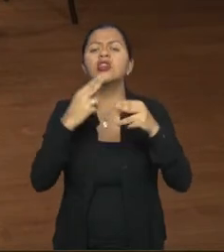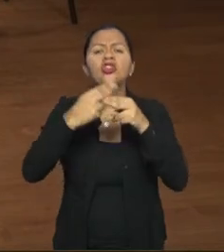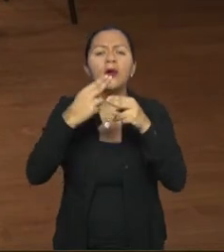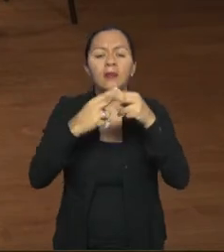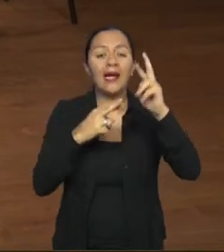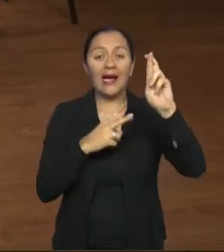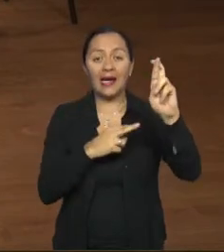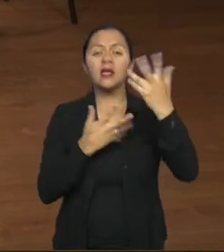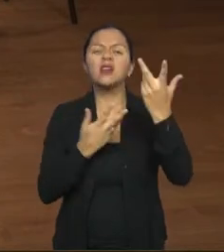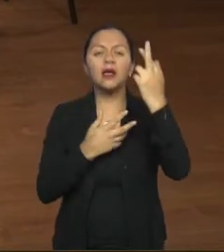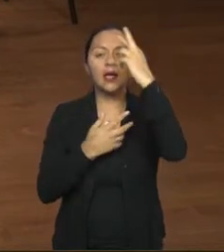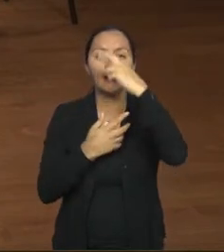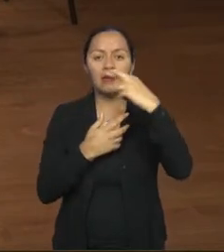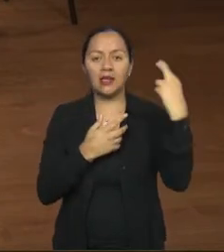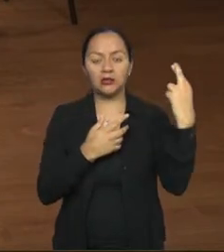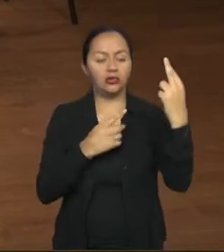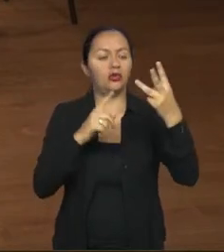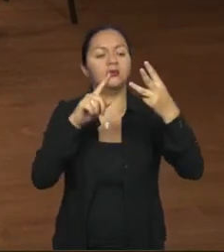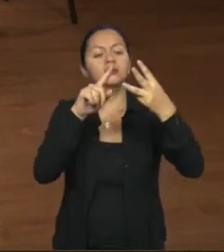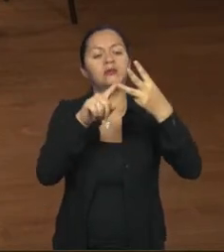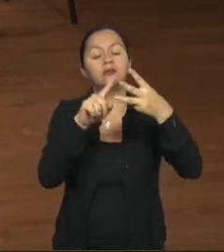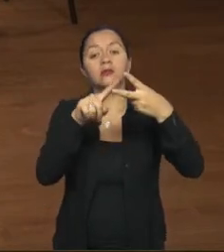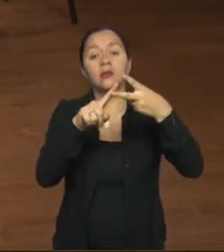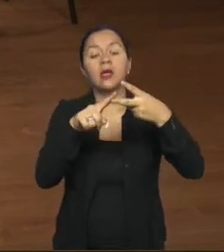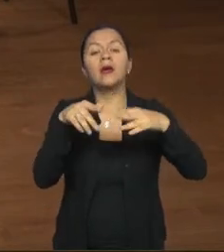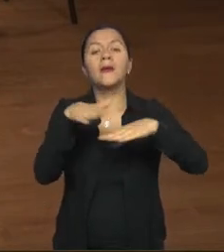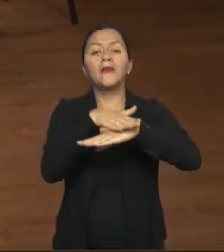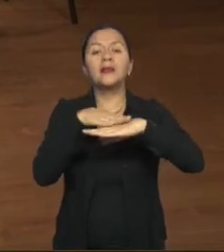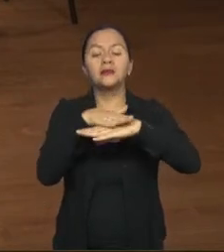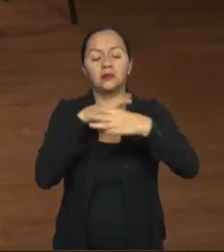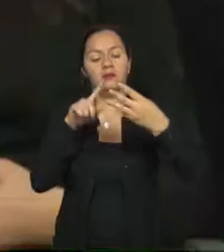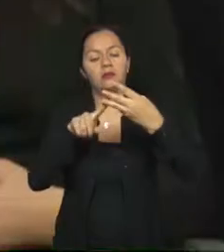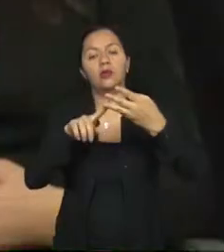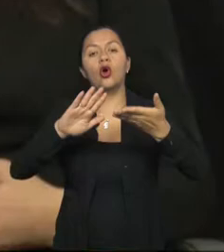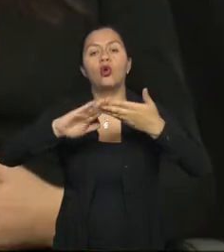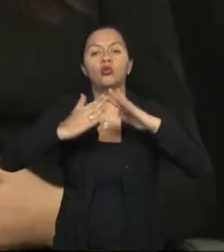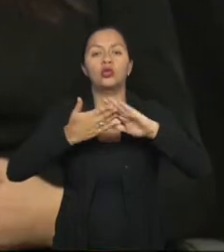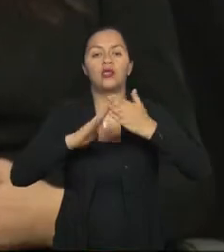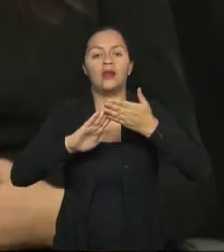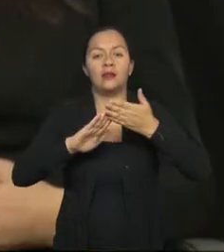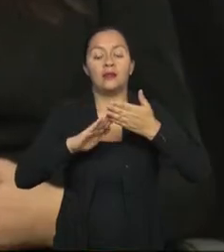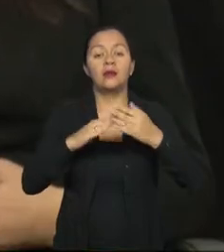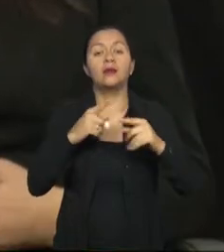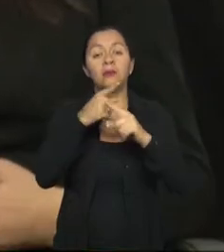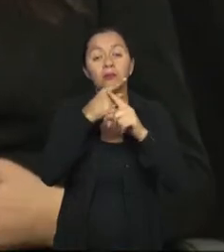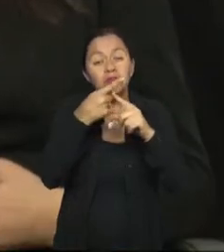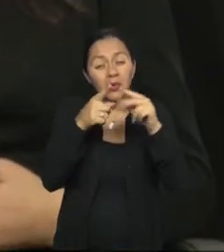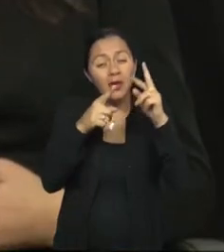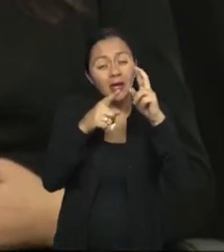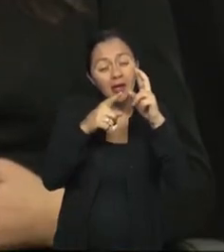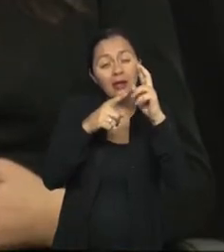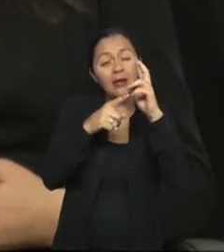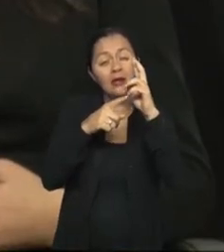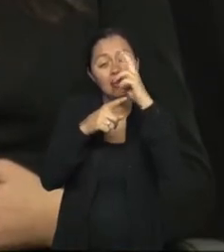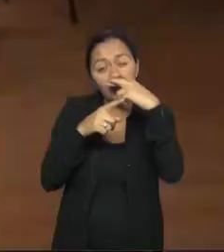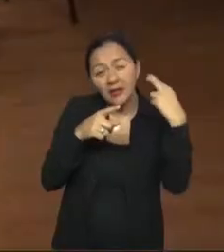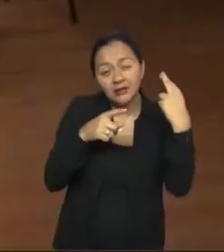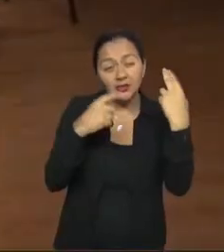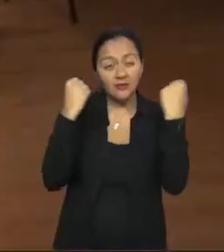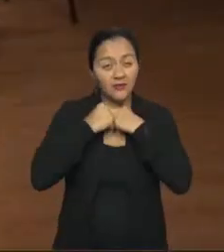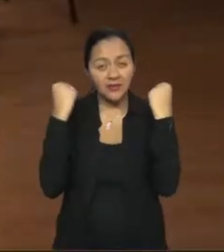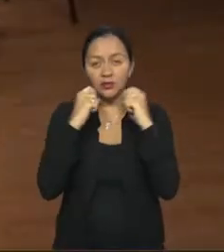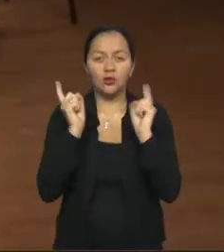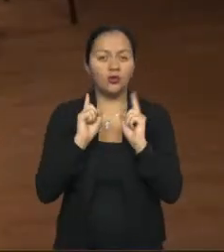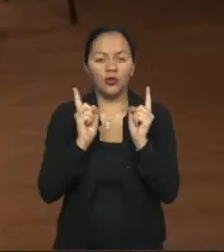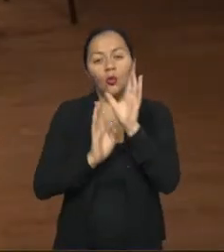de la comunidad, ¿de quién nomás depende? ¿Quién nomás participa en este proceso? Entendemos, a ver,